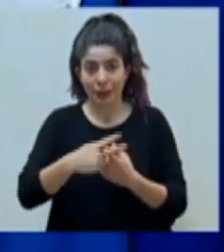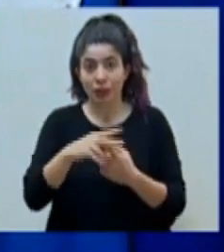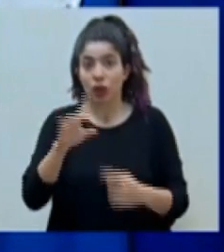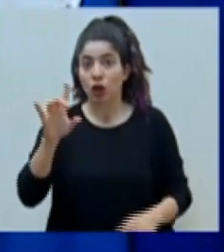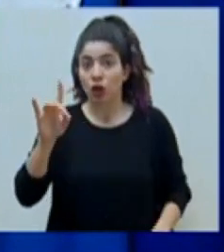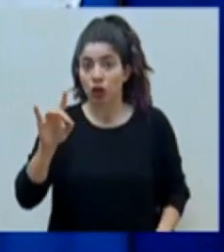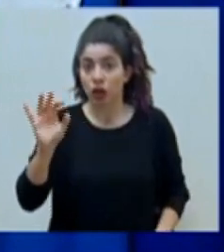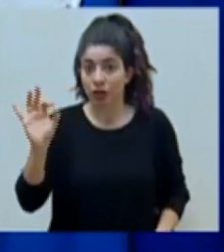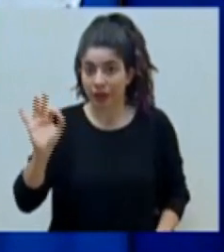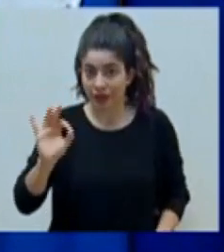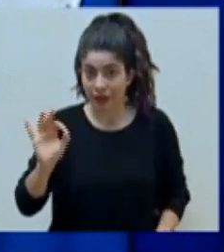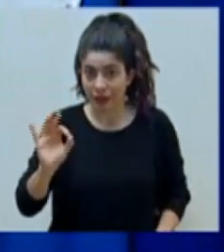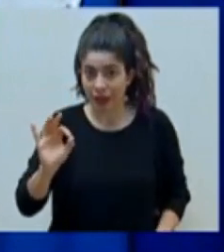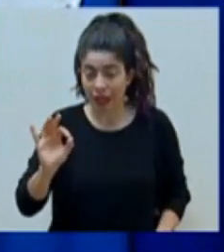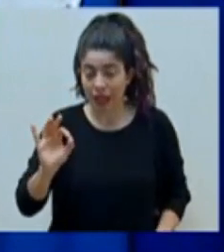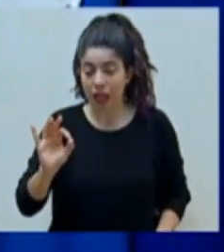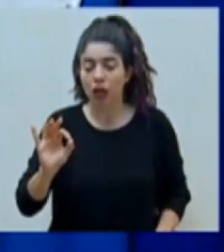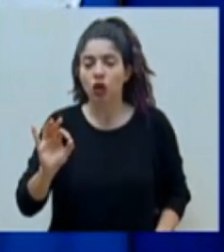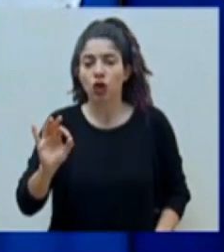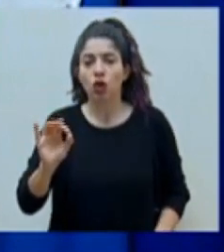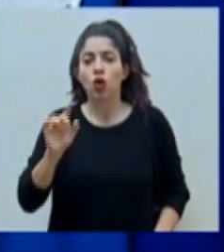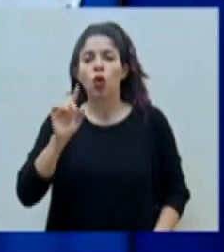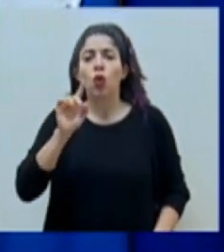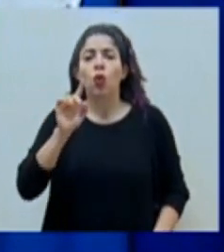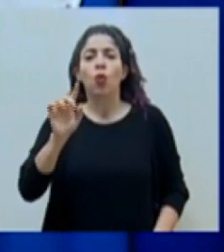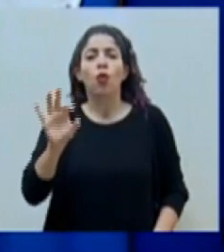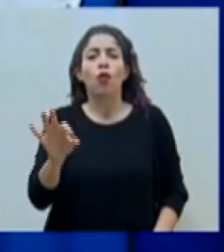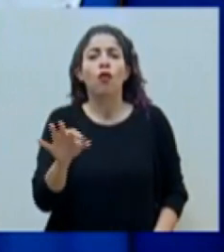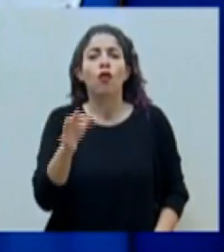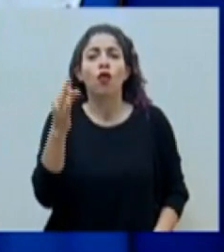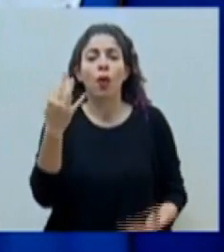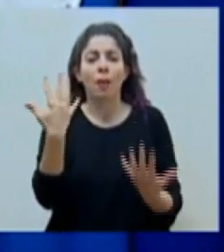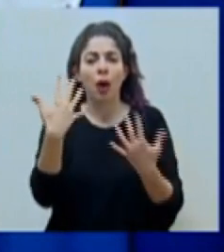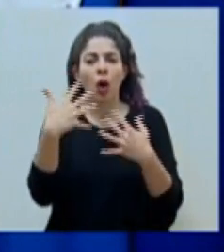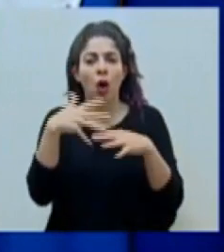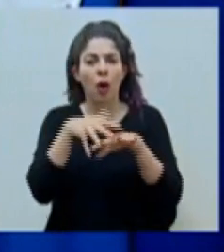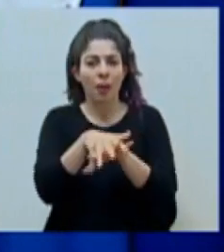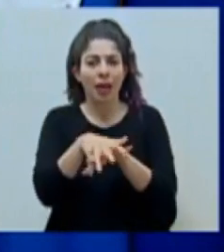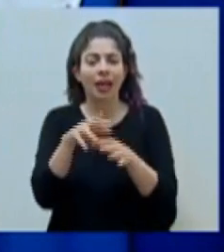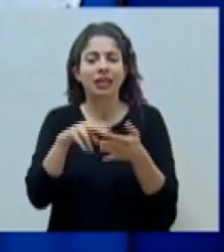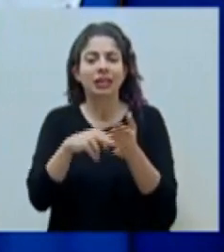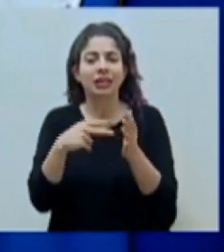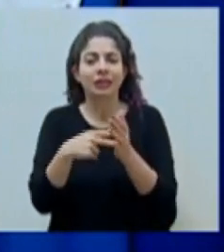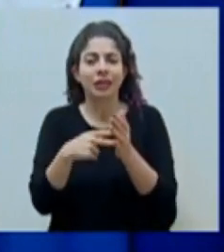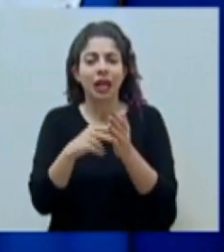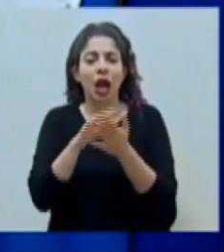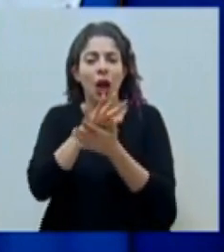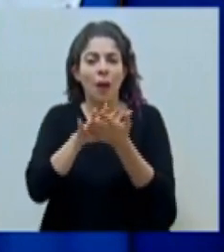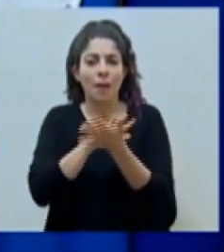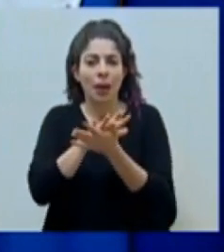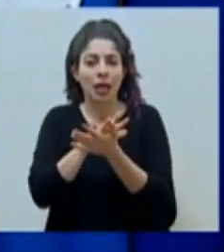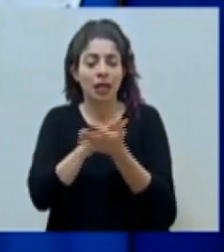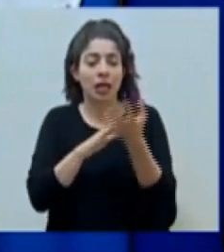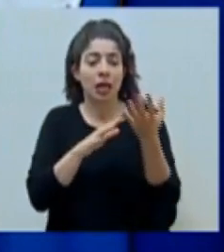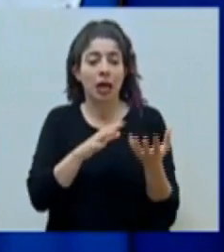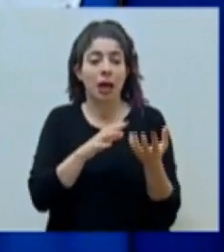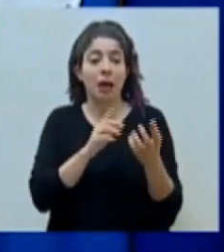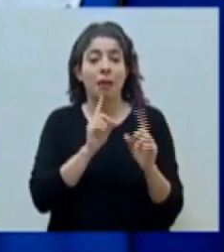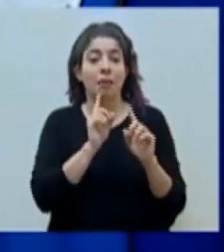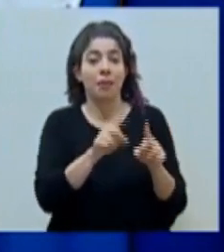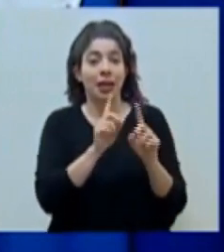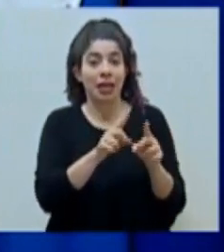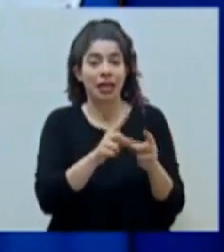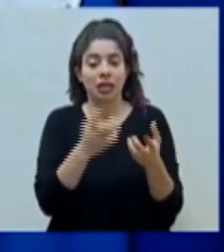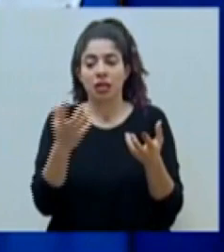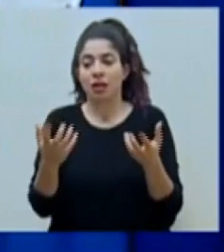de febrero y será bajo una modalidad combinada, es decir, combinará la presencialidad